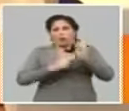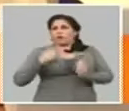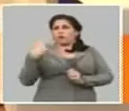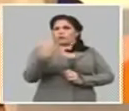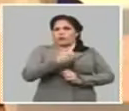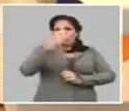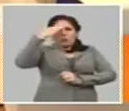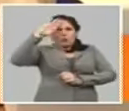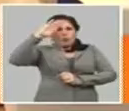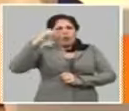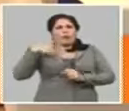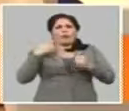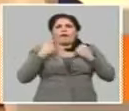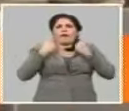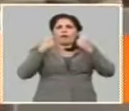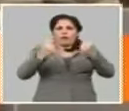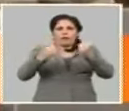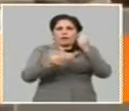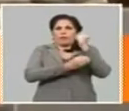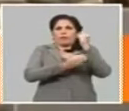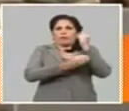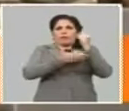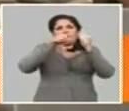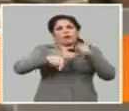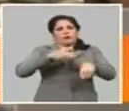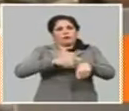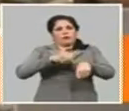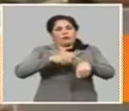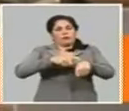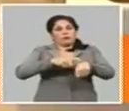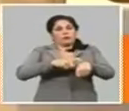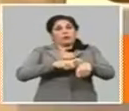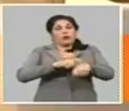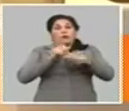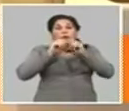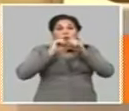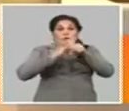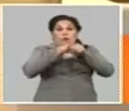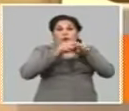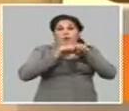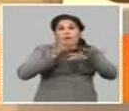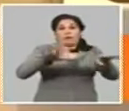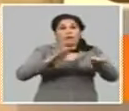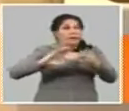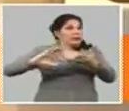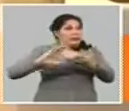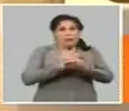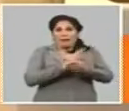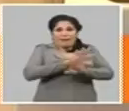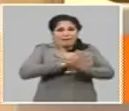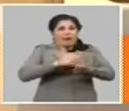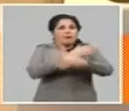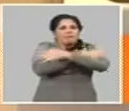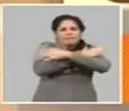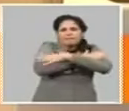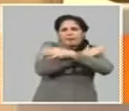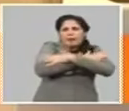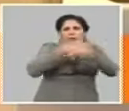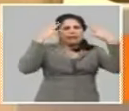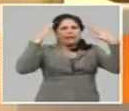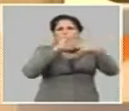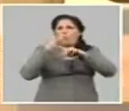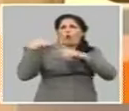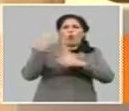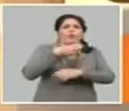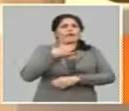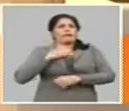que potenciar en momentos como estos y cuando esta epidemia pase nos abrazaremos para celebrarlo con todas las ganas